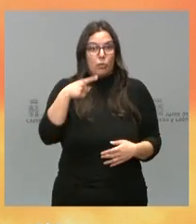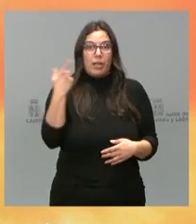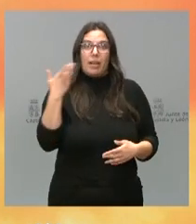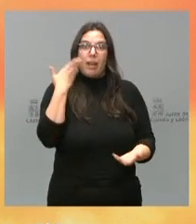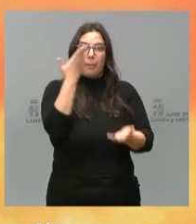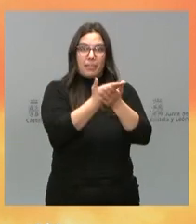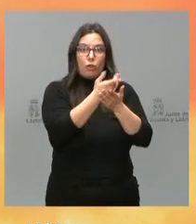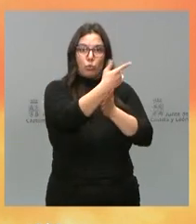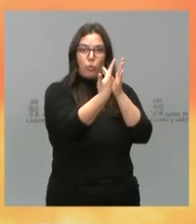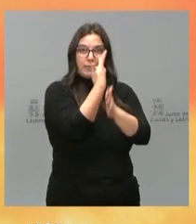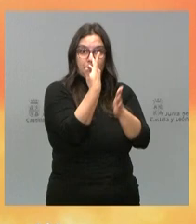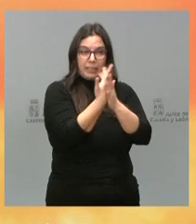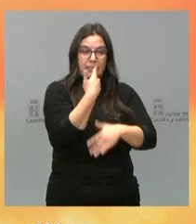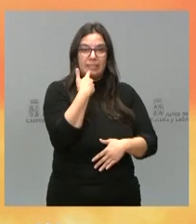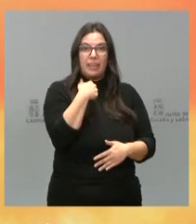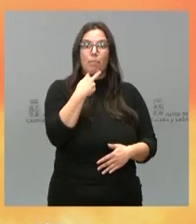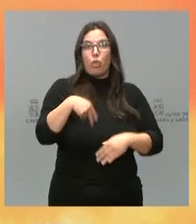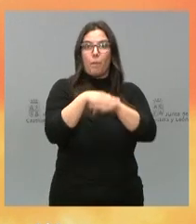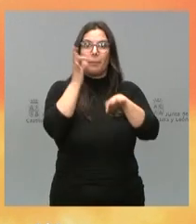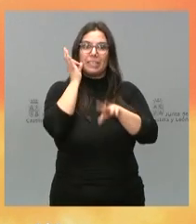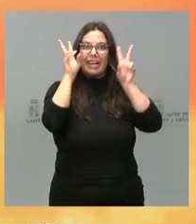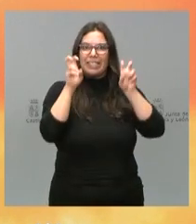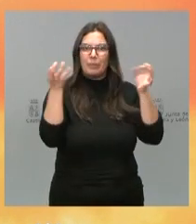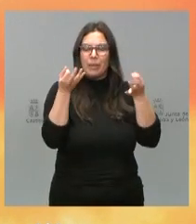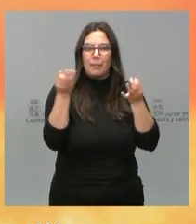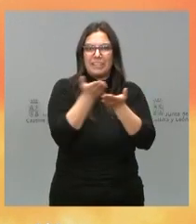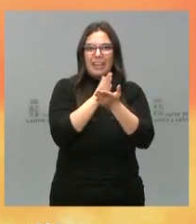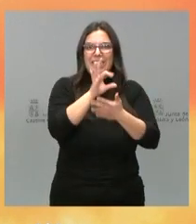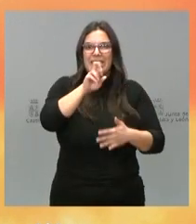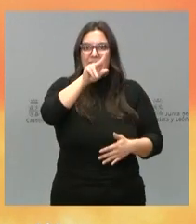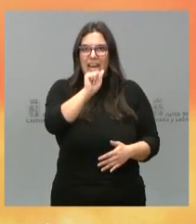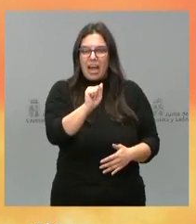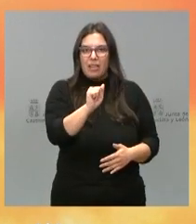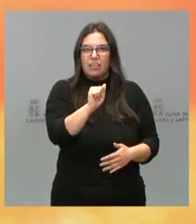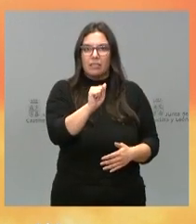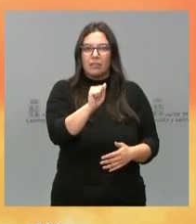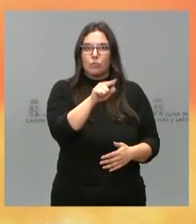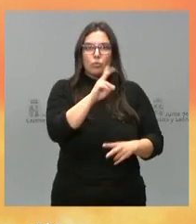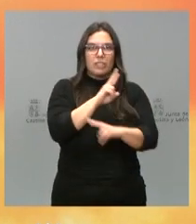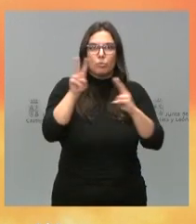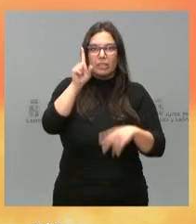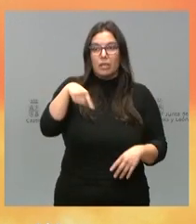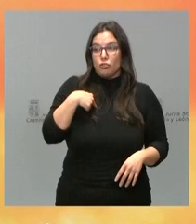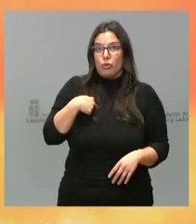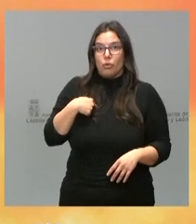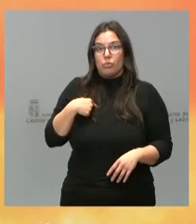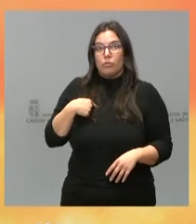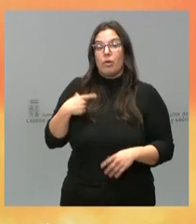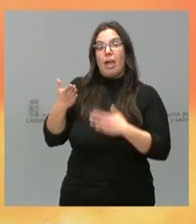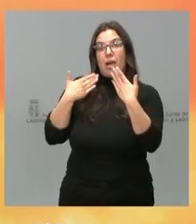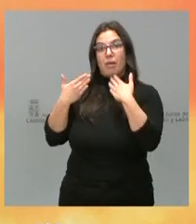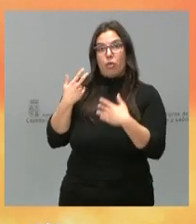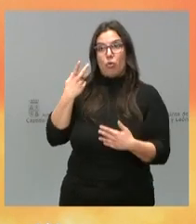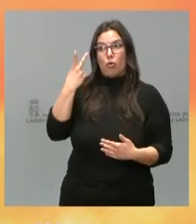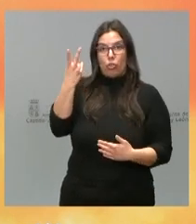una explicación a lo que está ocurriendo sobre sobre el serla no sé si la va a contestar sí o no Sí yo he tenido dos conversaciones